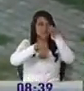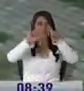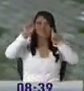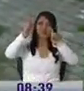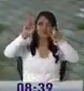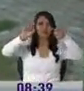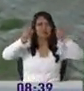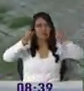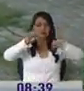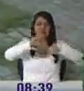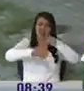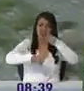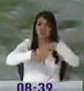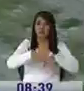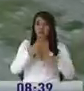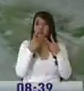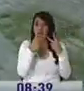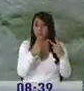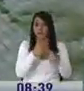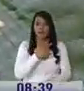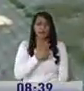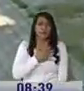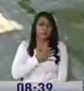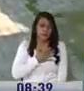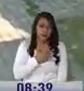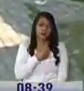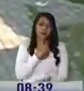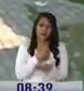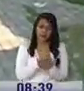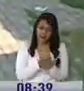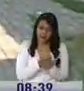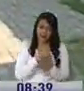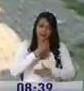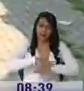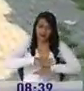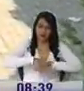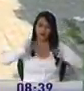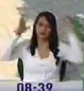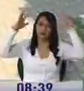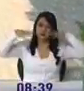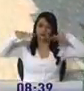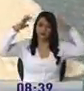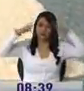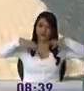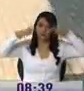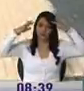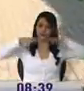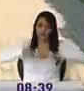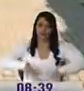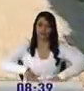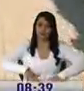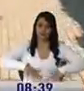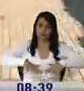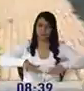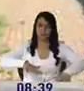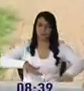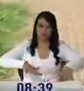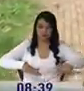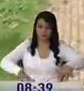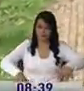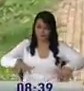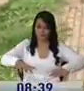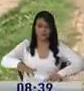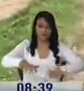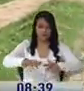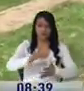inclusive a mí lo que me da muchísima lástima Claro que sí es producto del Invierno que las lluvias hacen y generan cochas en varios de estos sectores